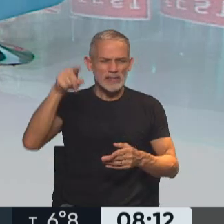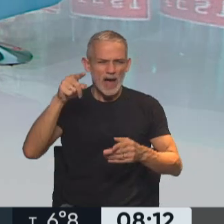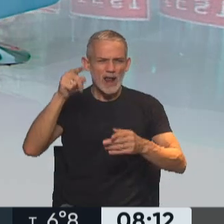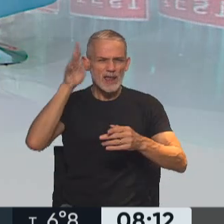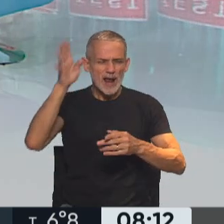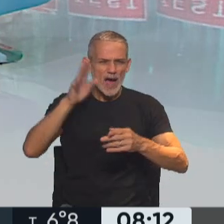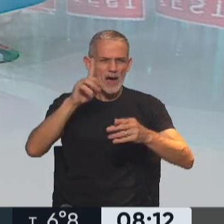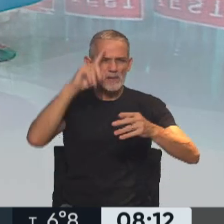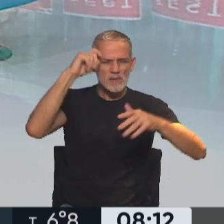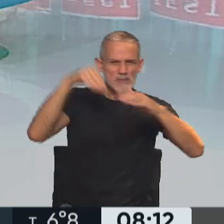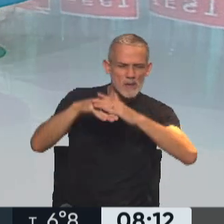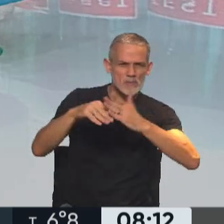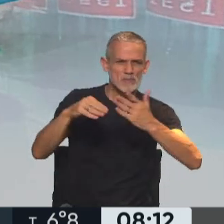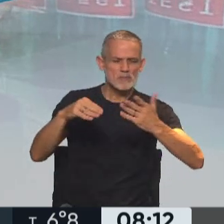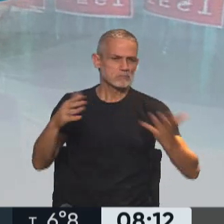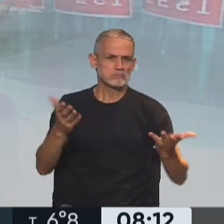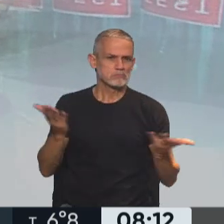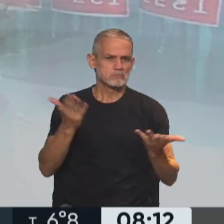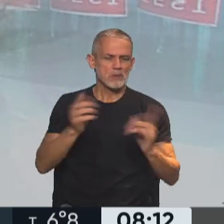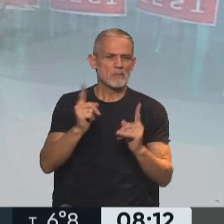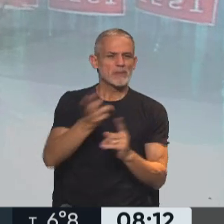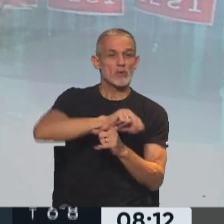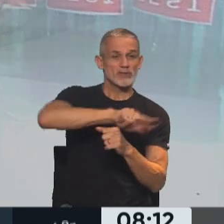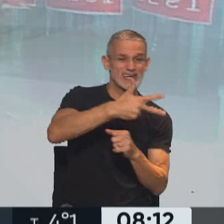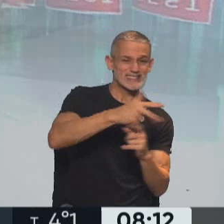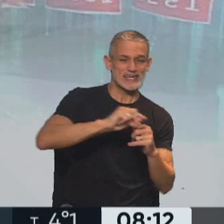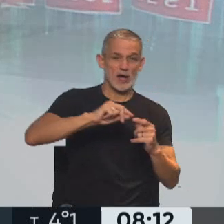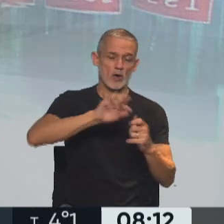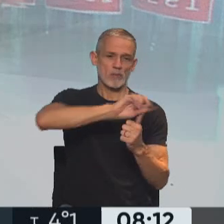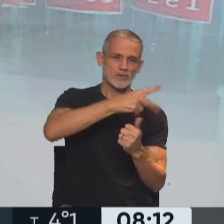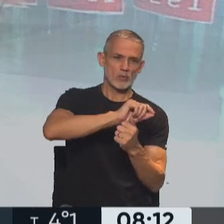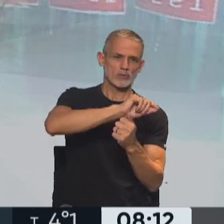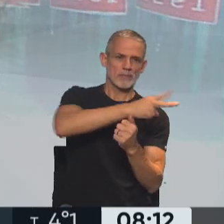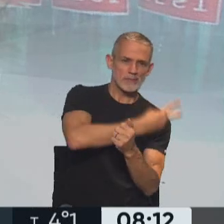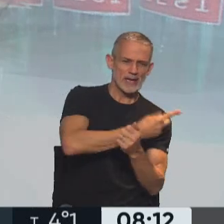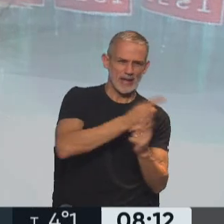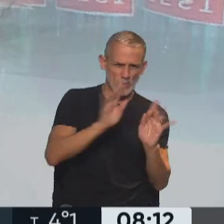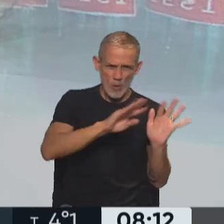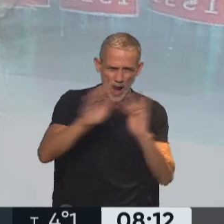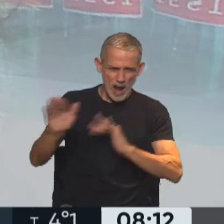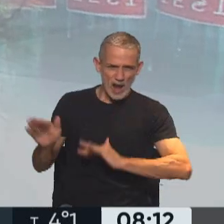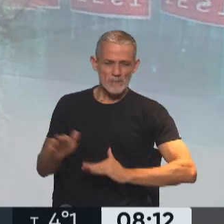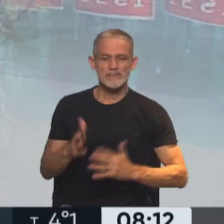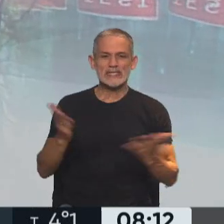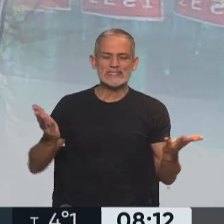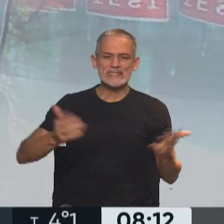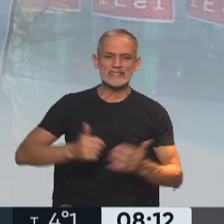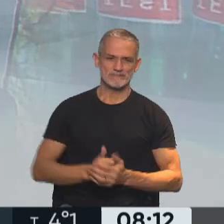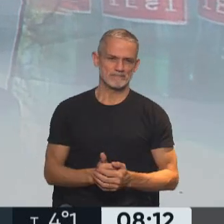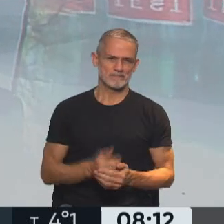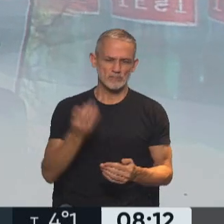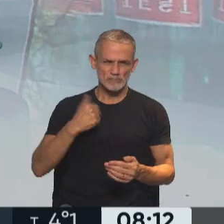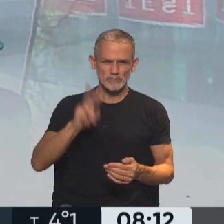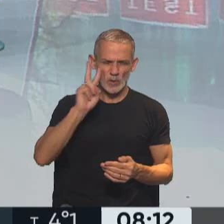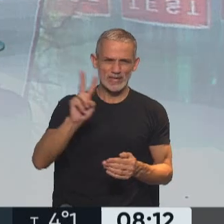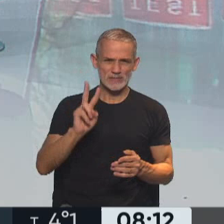¿Va a ser invasiva como fue la tercera ola y la segunda y la primera? ¿Cómo lo ves vos? La realidad es que lo que